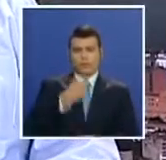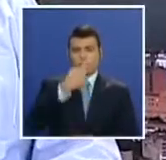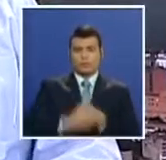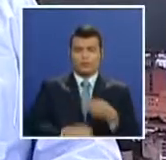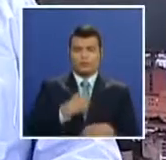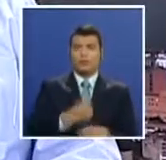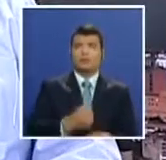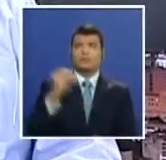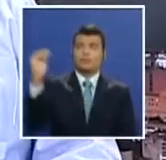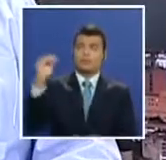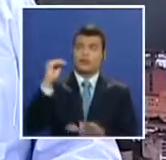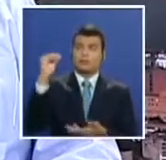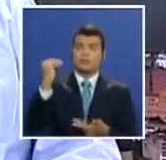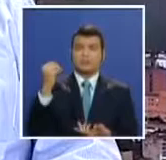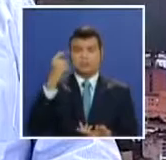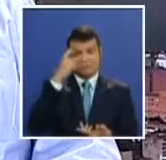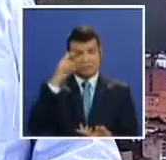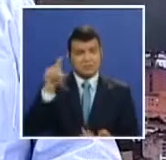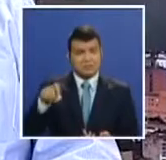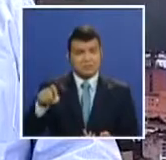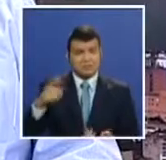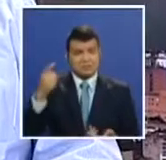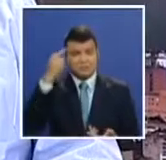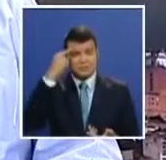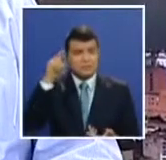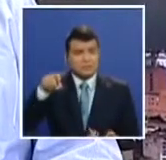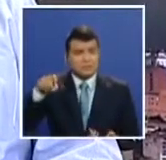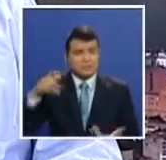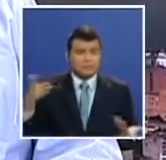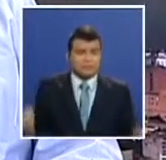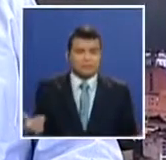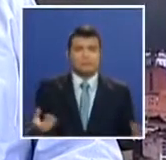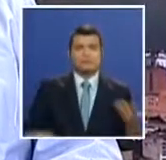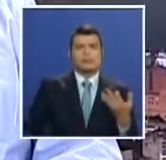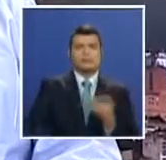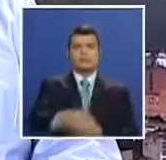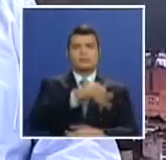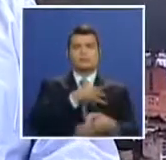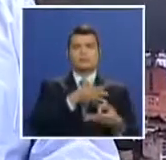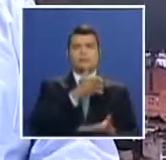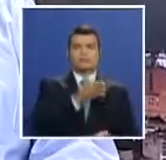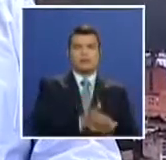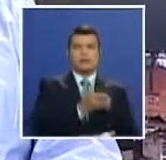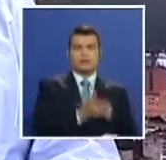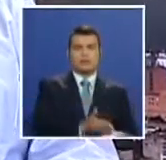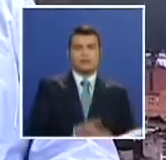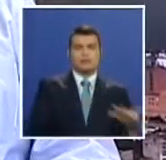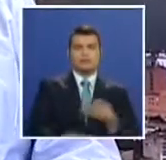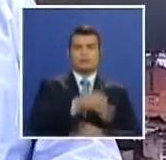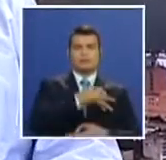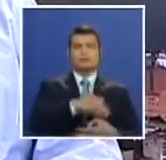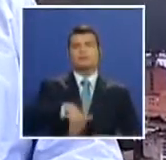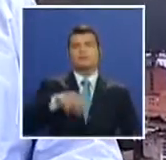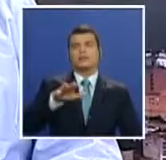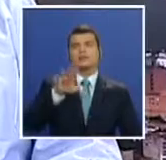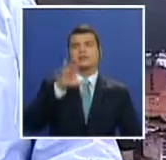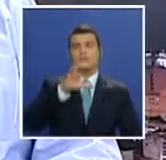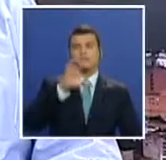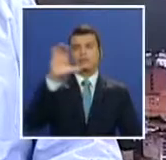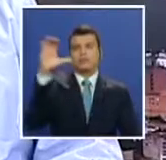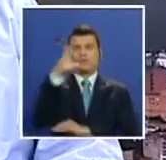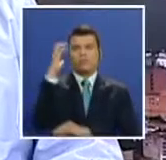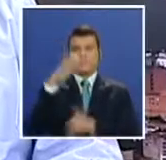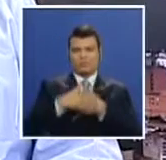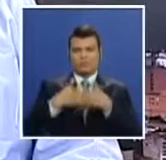innecesarias han venido sustituyendo consumo de panela sobre todo en el norte del país con el azúcar